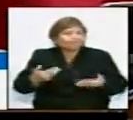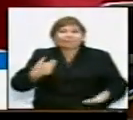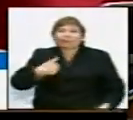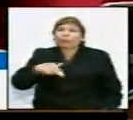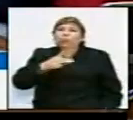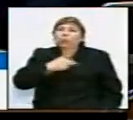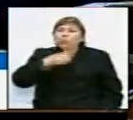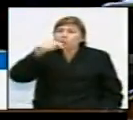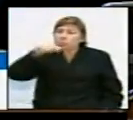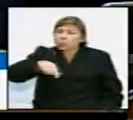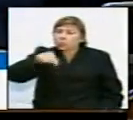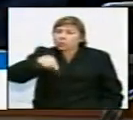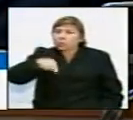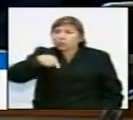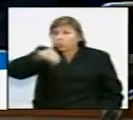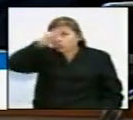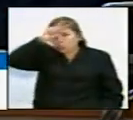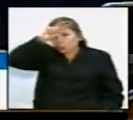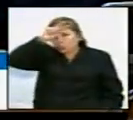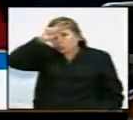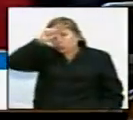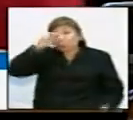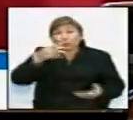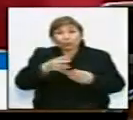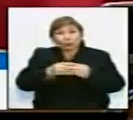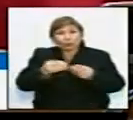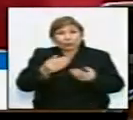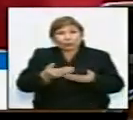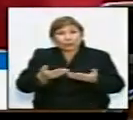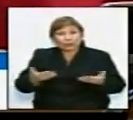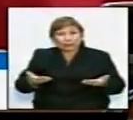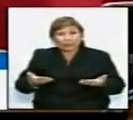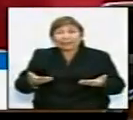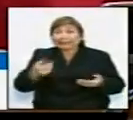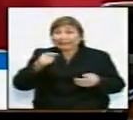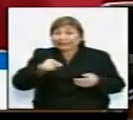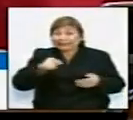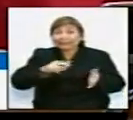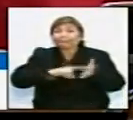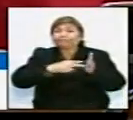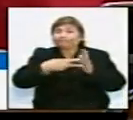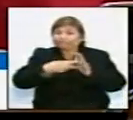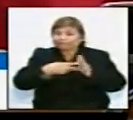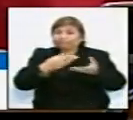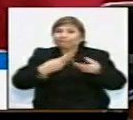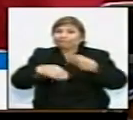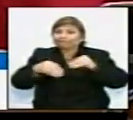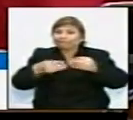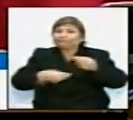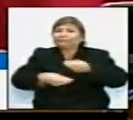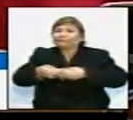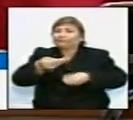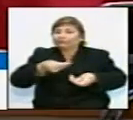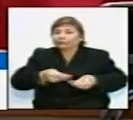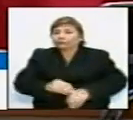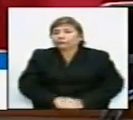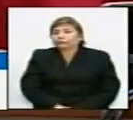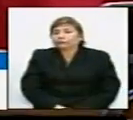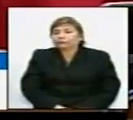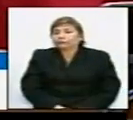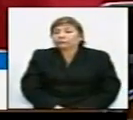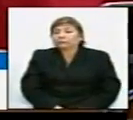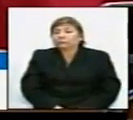poder incentivar el consumo de nuestros productos locales. Y eso significa acceder a mercados. Siguiente, por